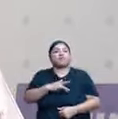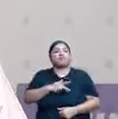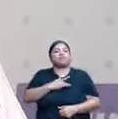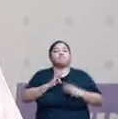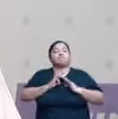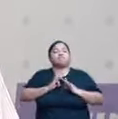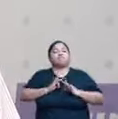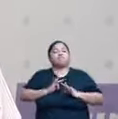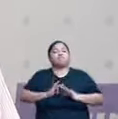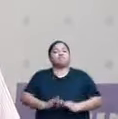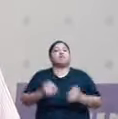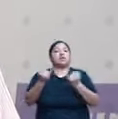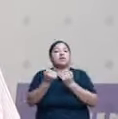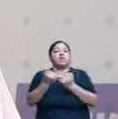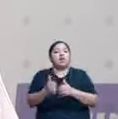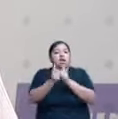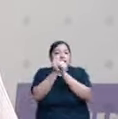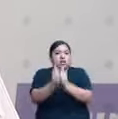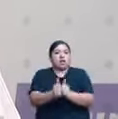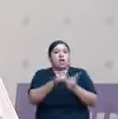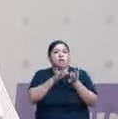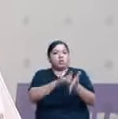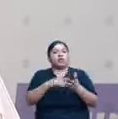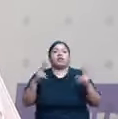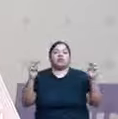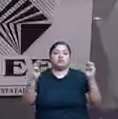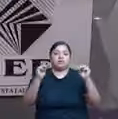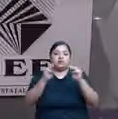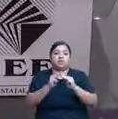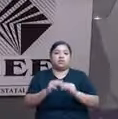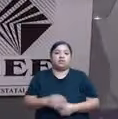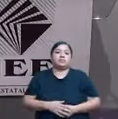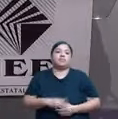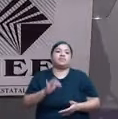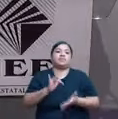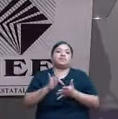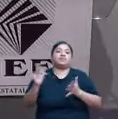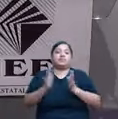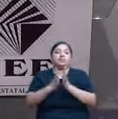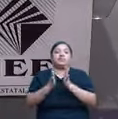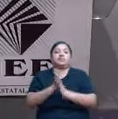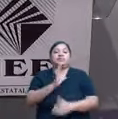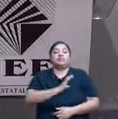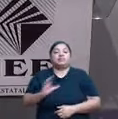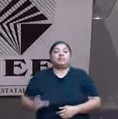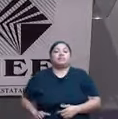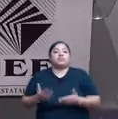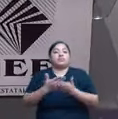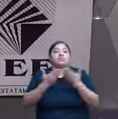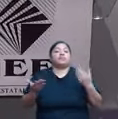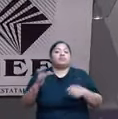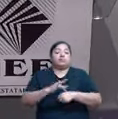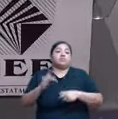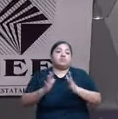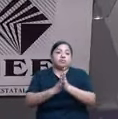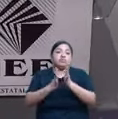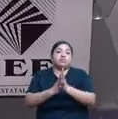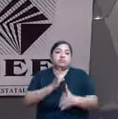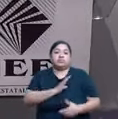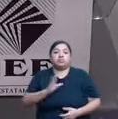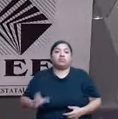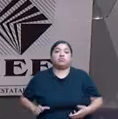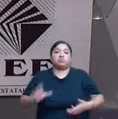manera permanente apoyando a los mixquiahualenses. Muchas gracias por su participación, candidato. A continuación, la candidata